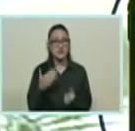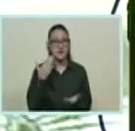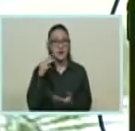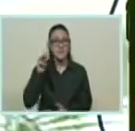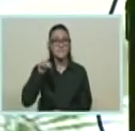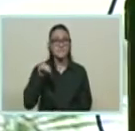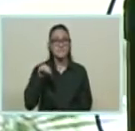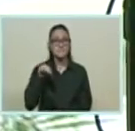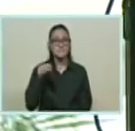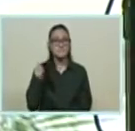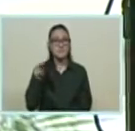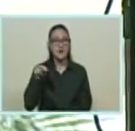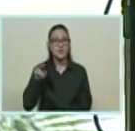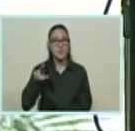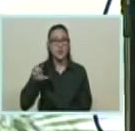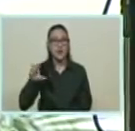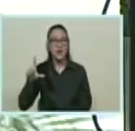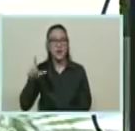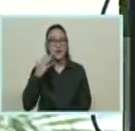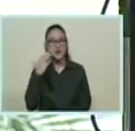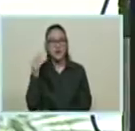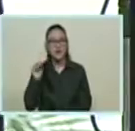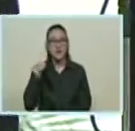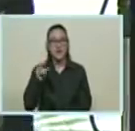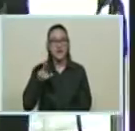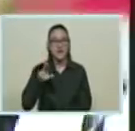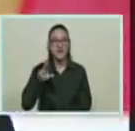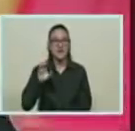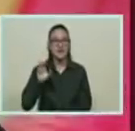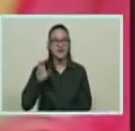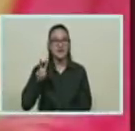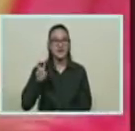general Manuel Antonio Quevedo,